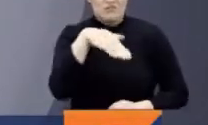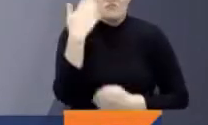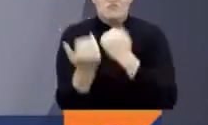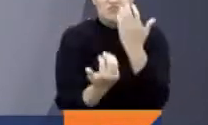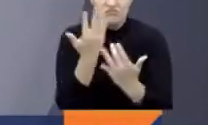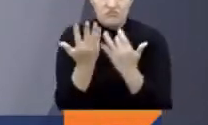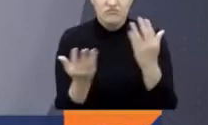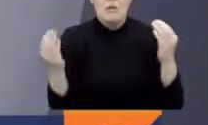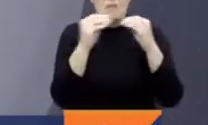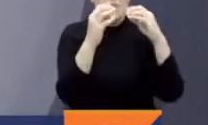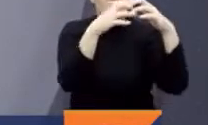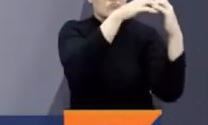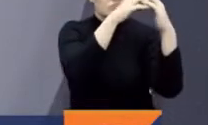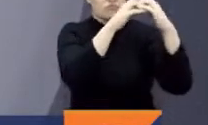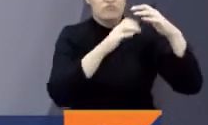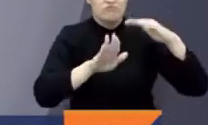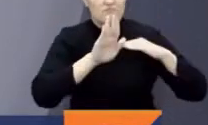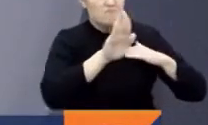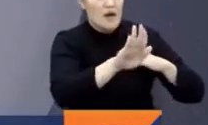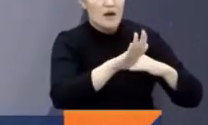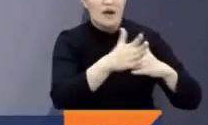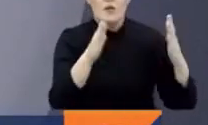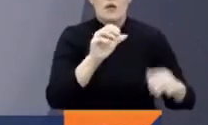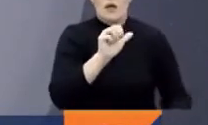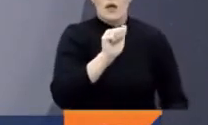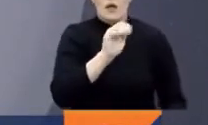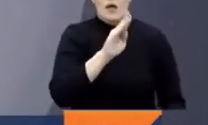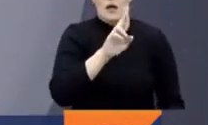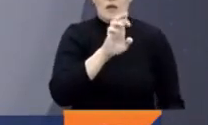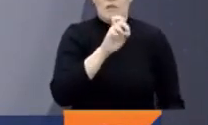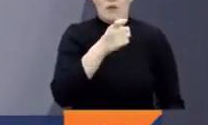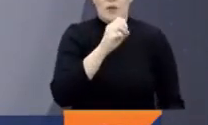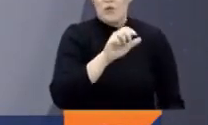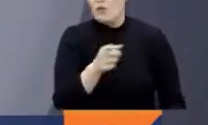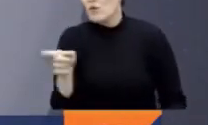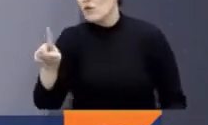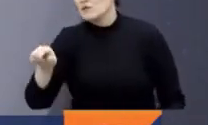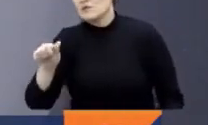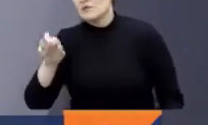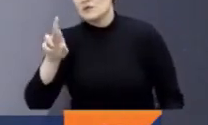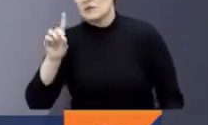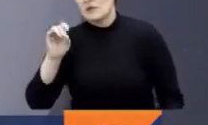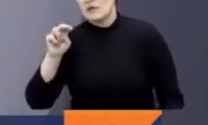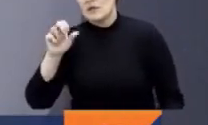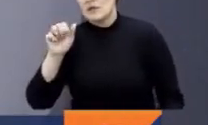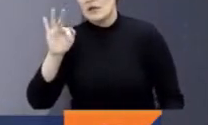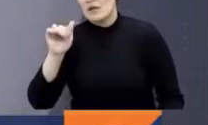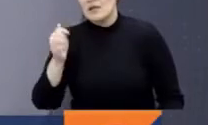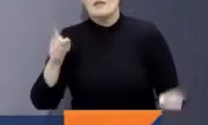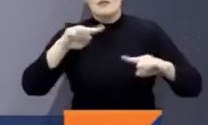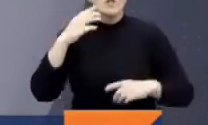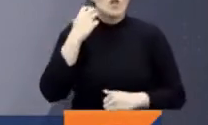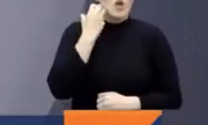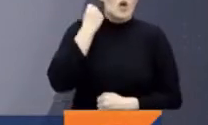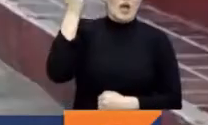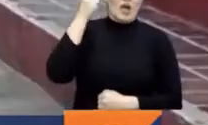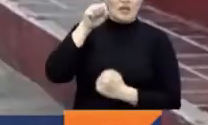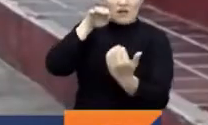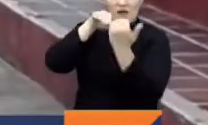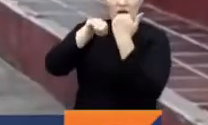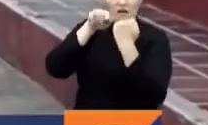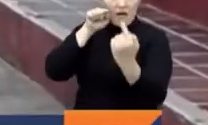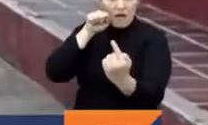pesada a la altura de Ábrego y Sardinata, impidiendo el paso por algunas horas. Asimismo, en la vía Ocaña-Convención fue interceptado un